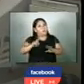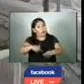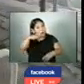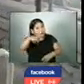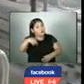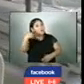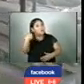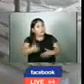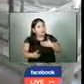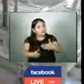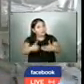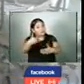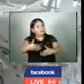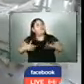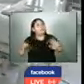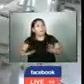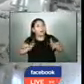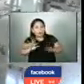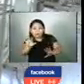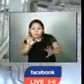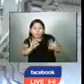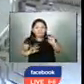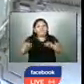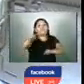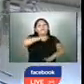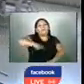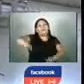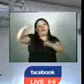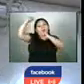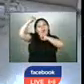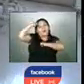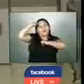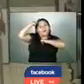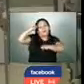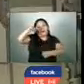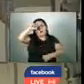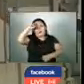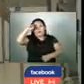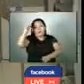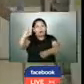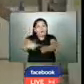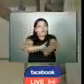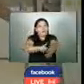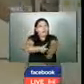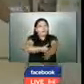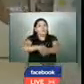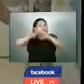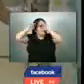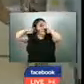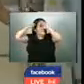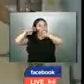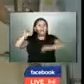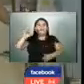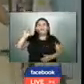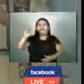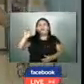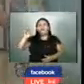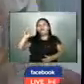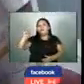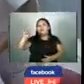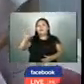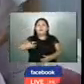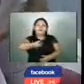comenzará con el proceso paulatino de la sensibilización del personal de salud. Con imágenes de Roberto Martínez,